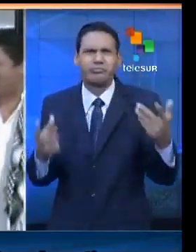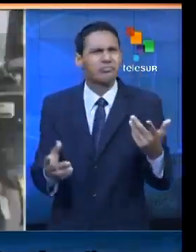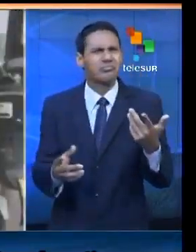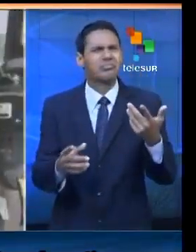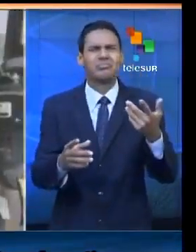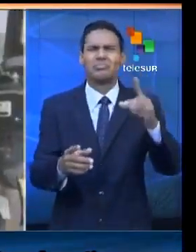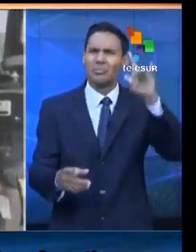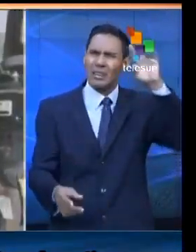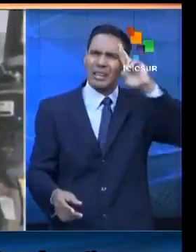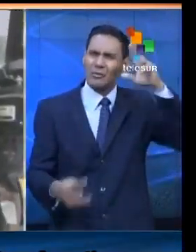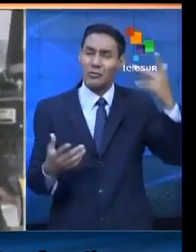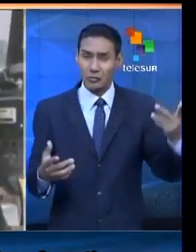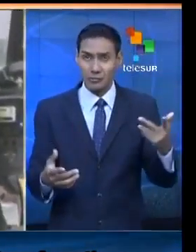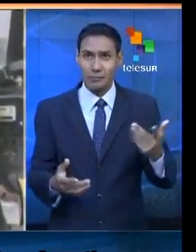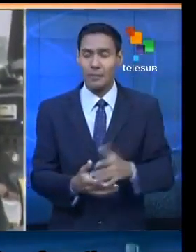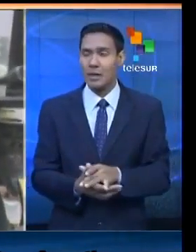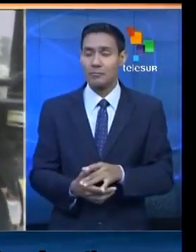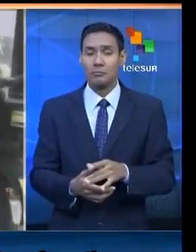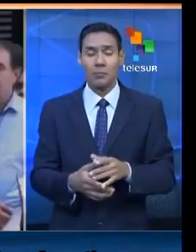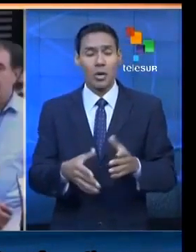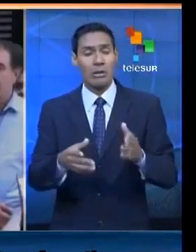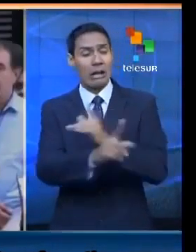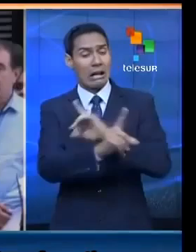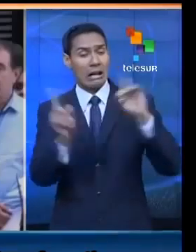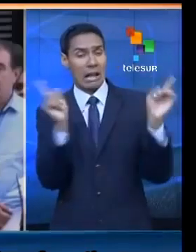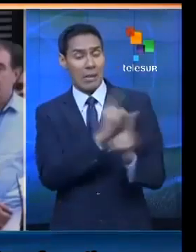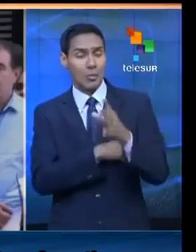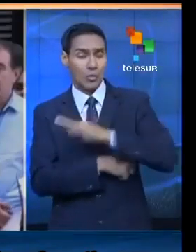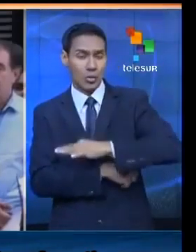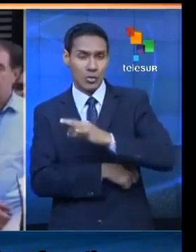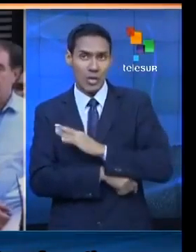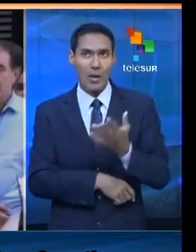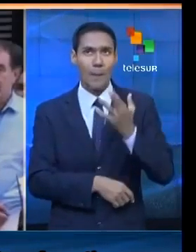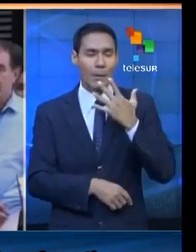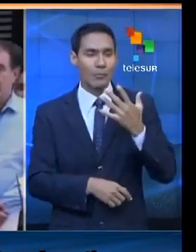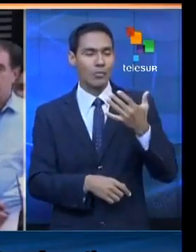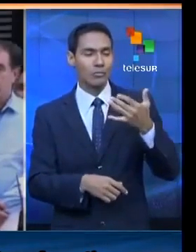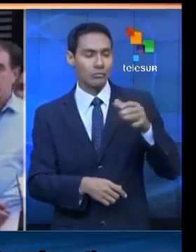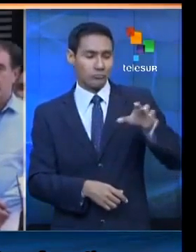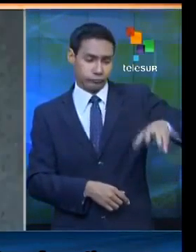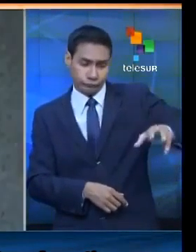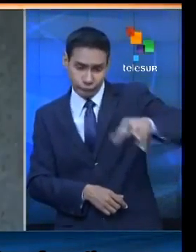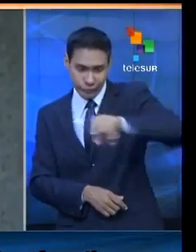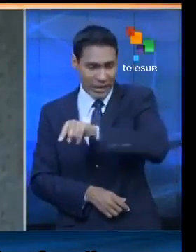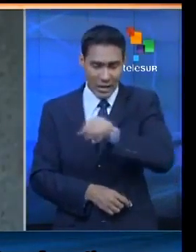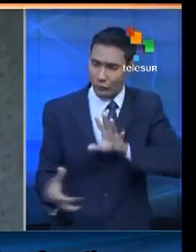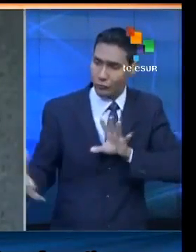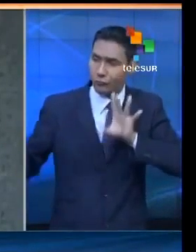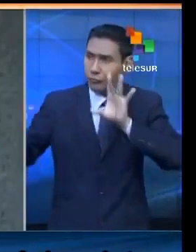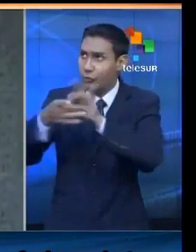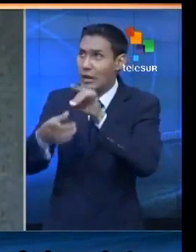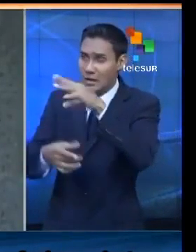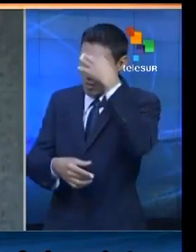funciones aportar en las transformaciones sociales y conectar a las regiones de cara al proceso de paz que se realiza en